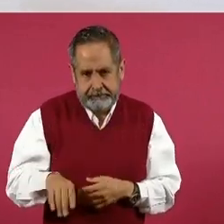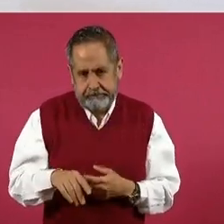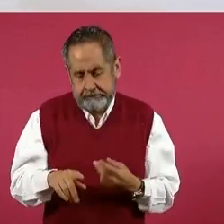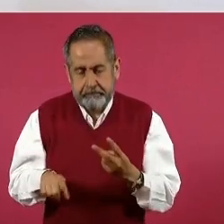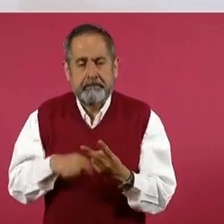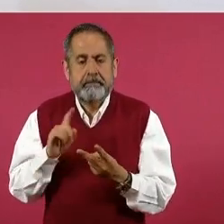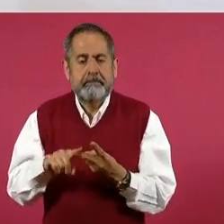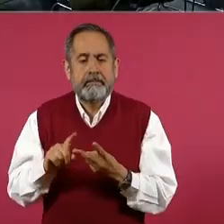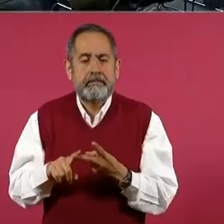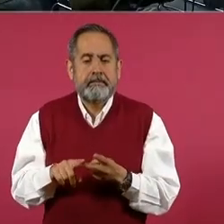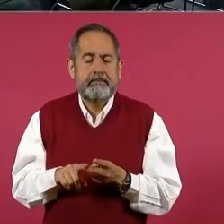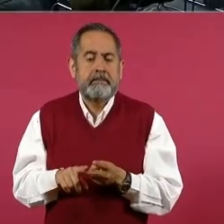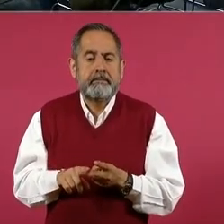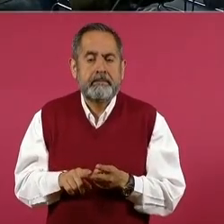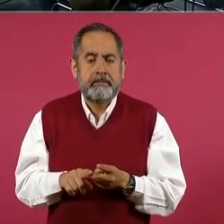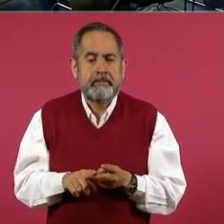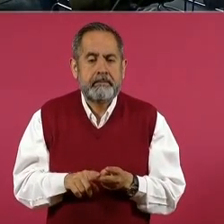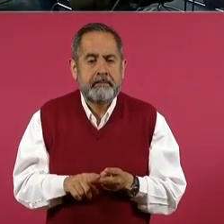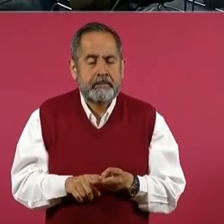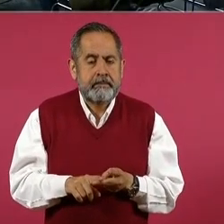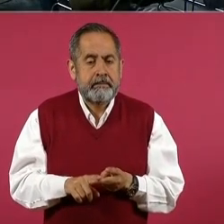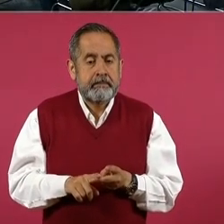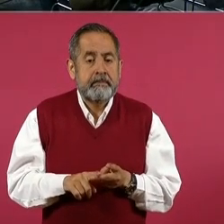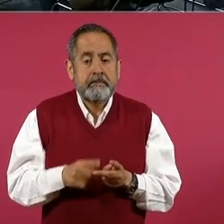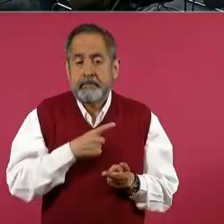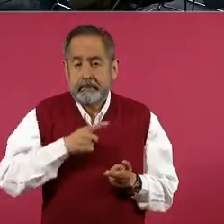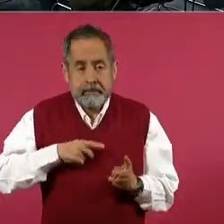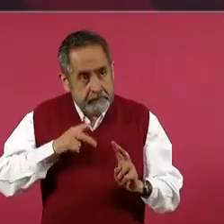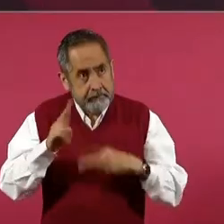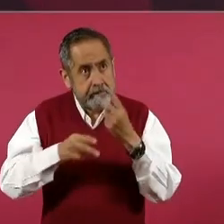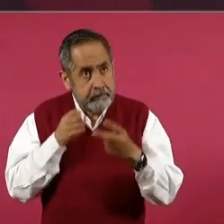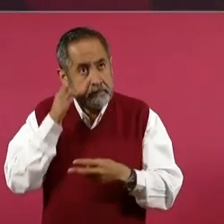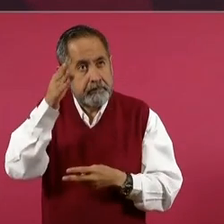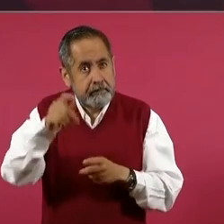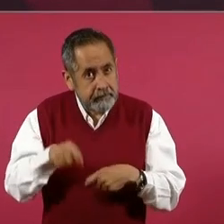Tengo que ir a